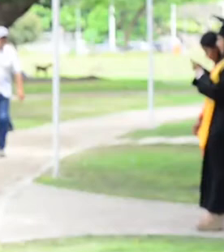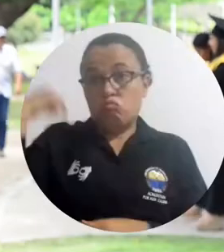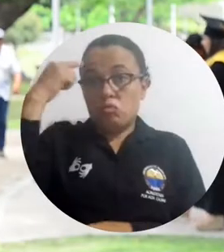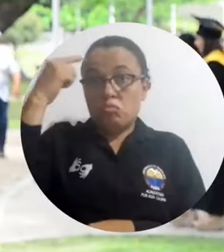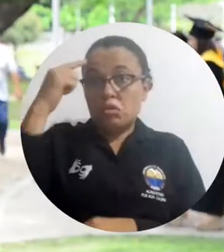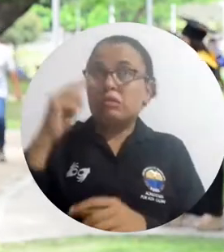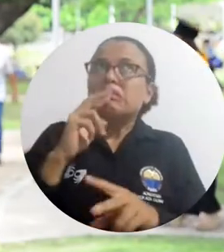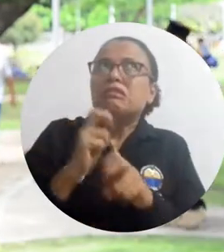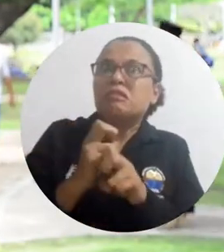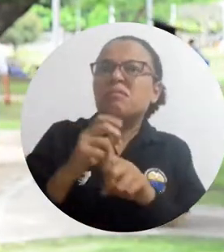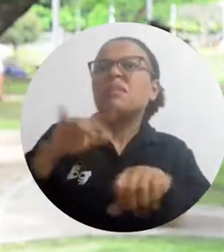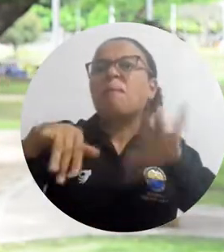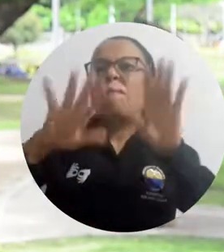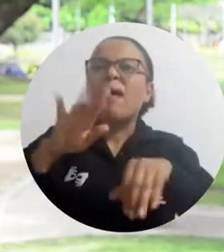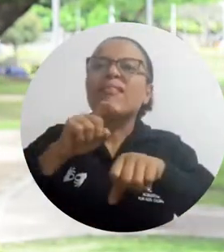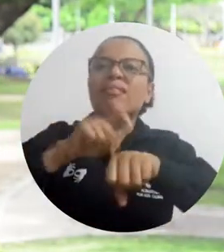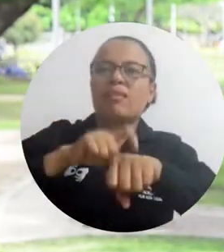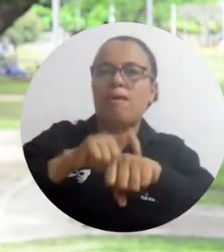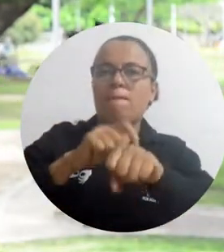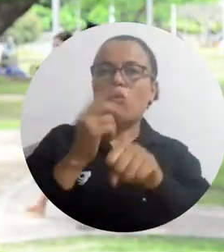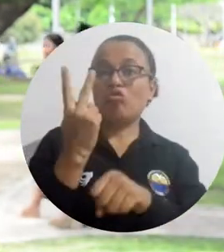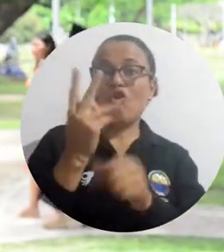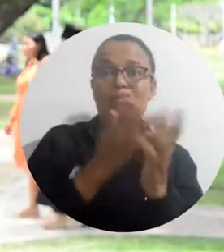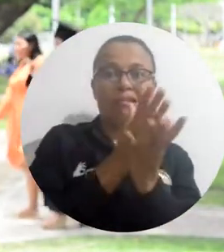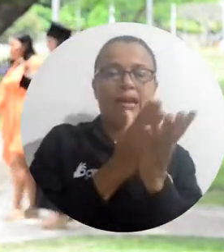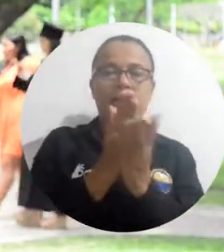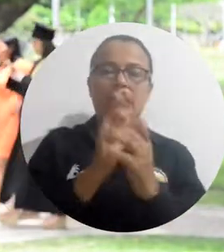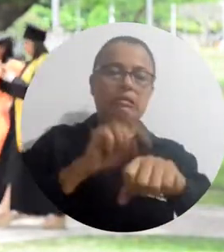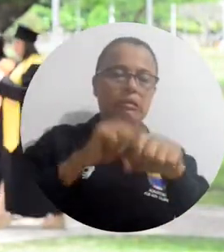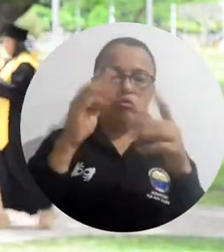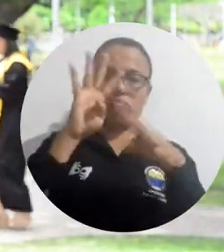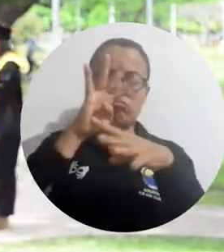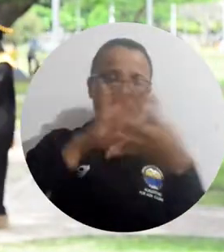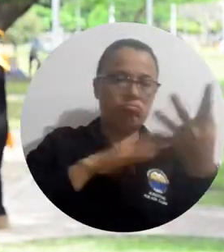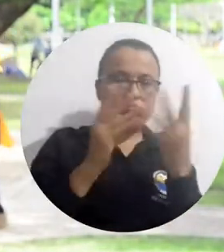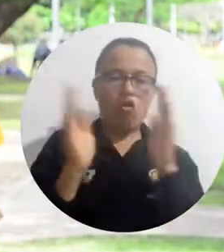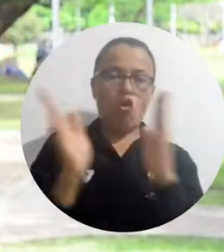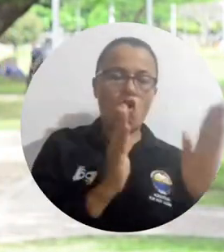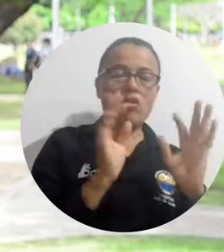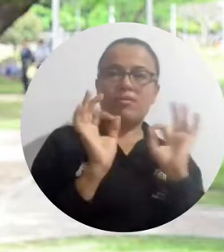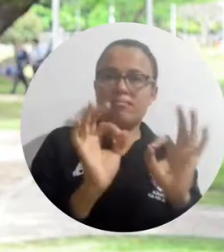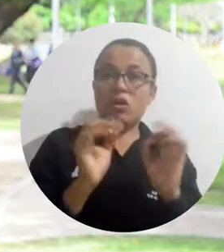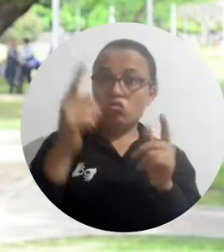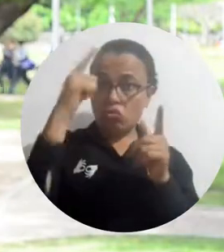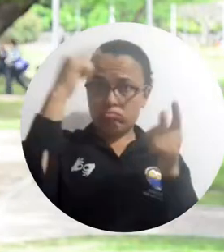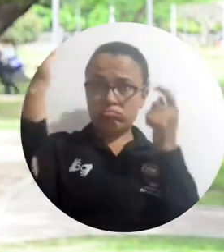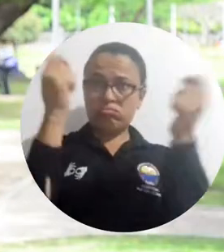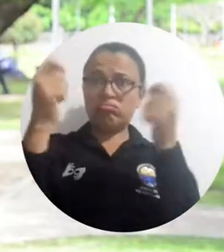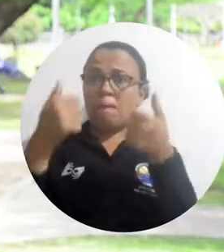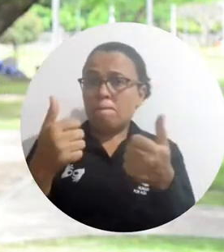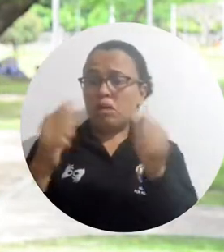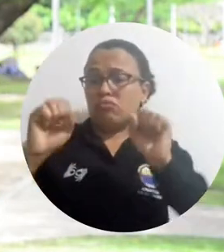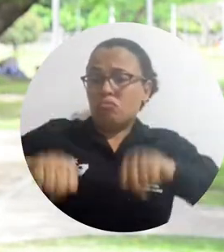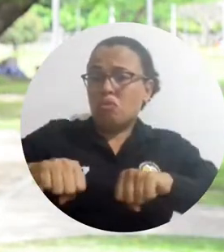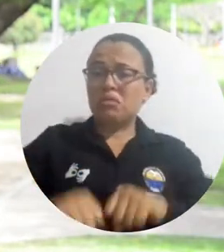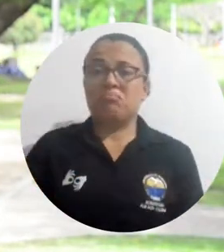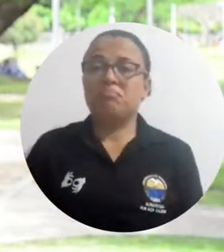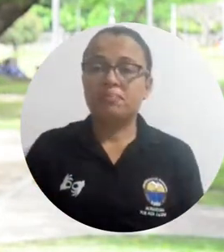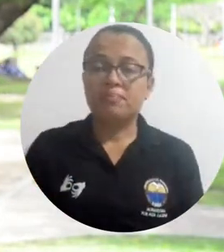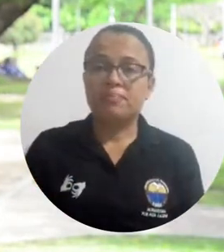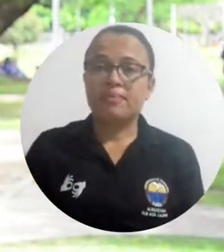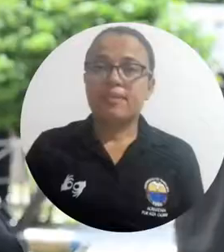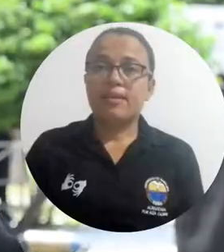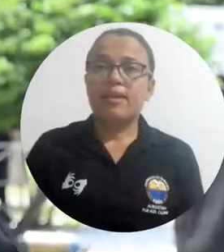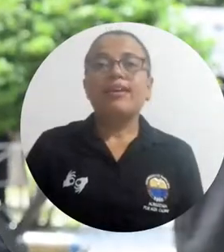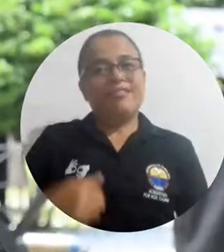Bueno, yo creo que de pronto lo más difícil al estudiar dos carreras es la distribución del tiempo. Después que tú sepas distribuir el tiempo de una manera buena, pues tienes tiempo